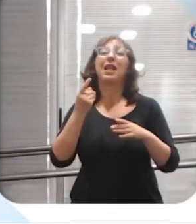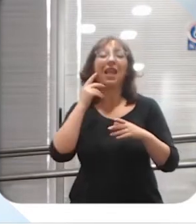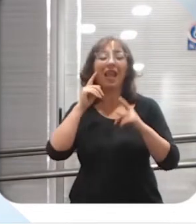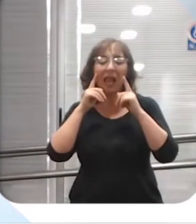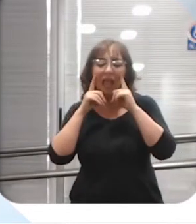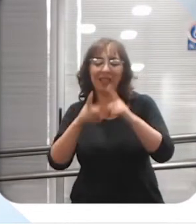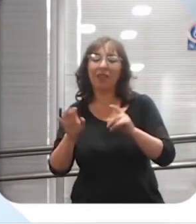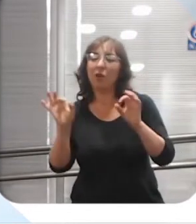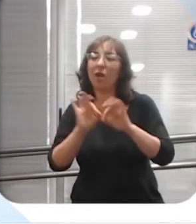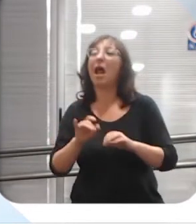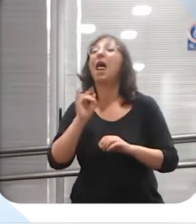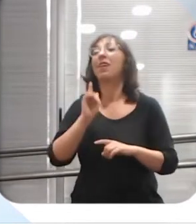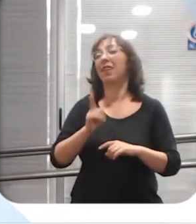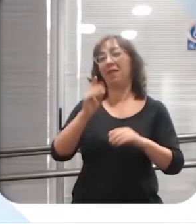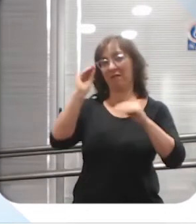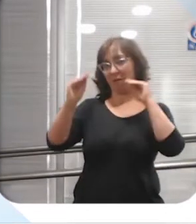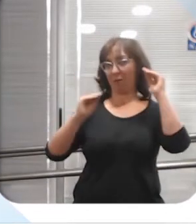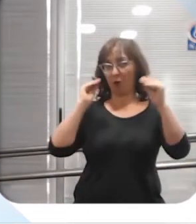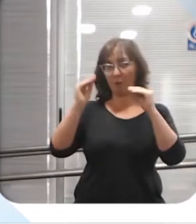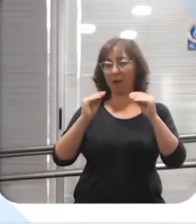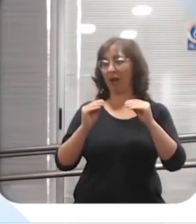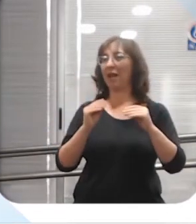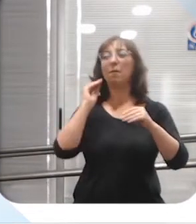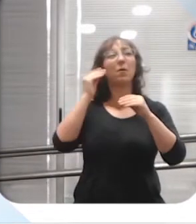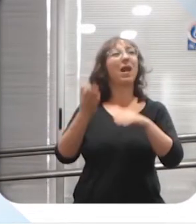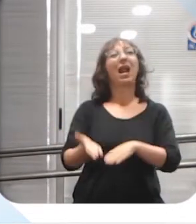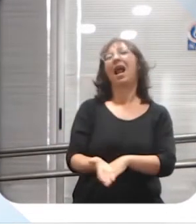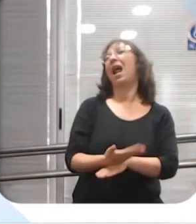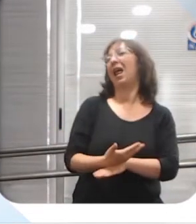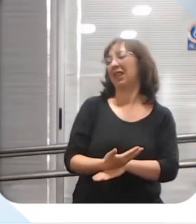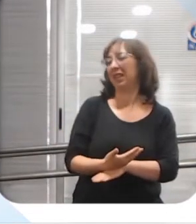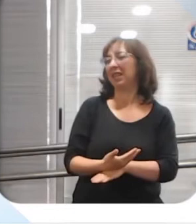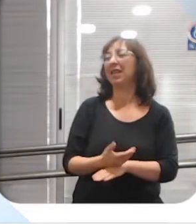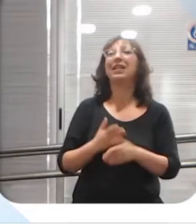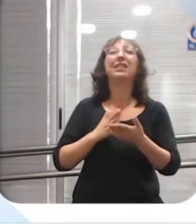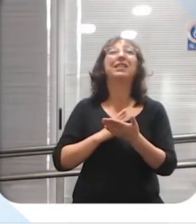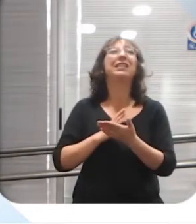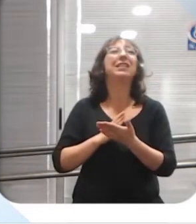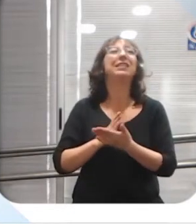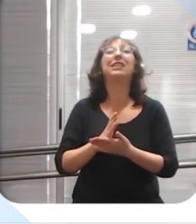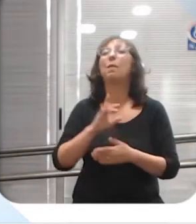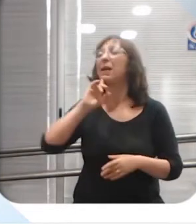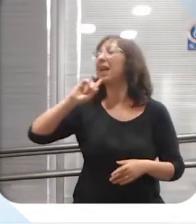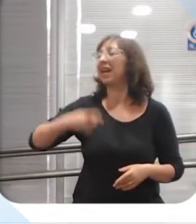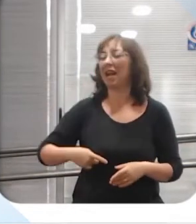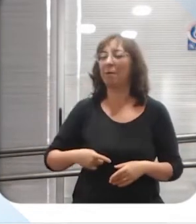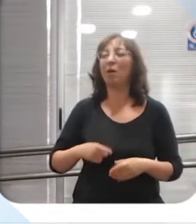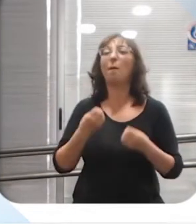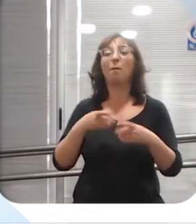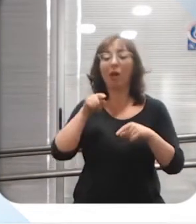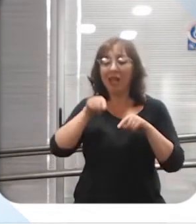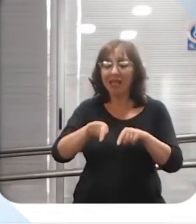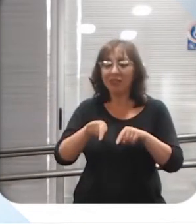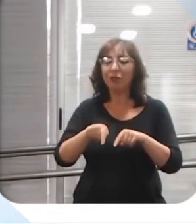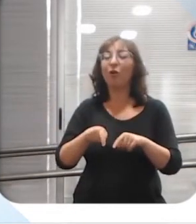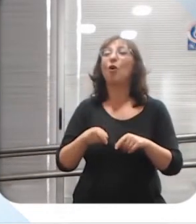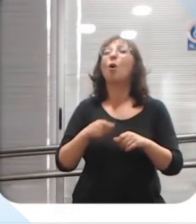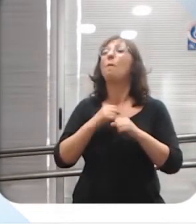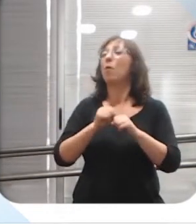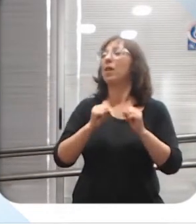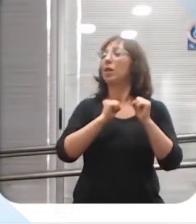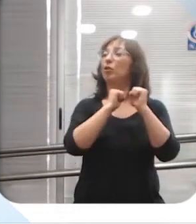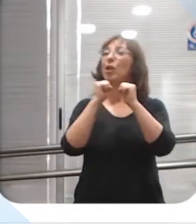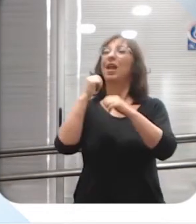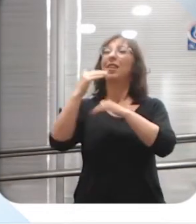abordado, hay que preocuparse antes, hay que preocuparse siempre rápidamente, porque con eso vamos a sostener